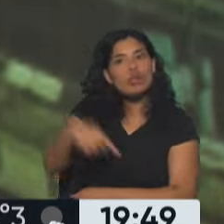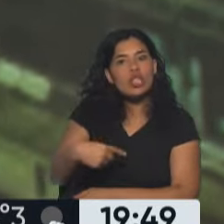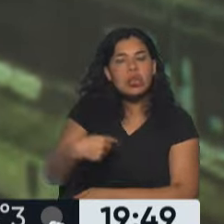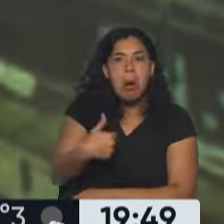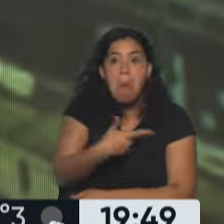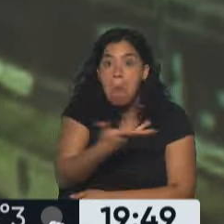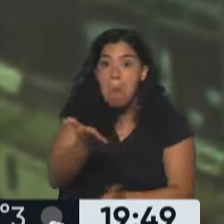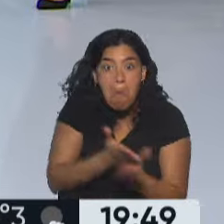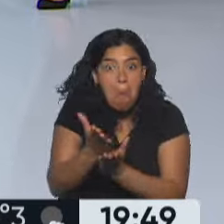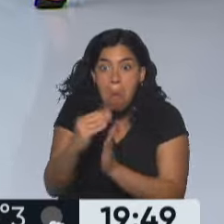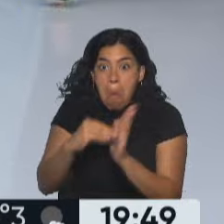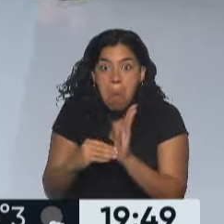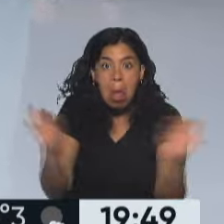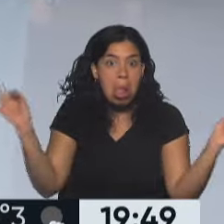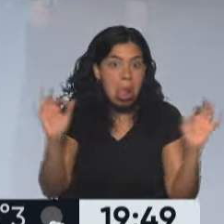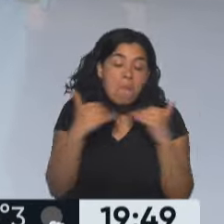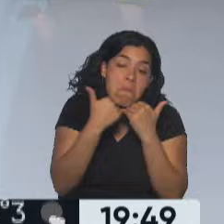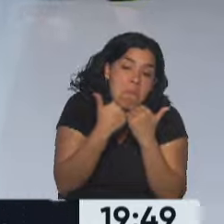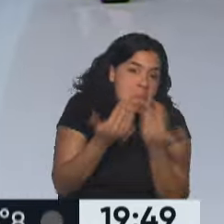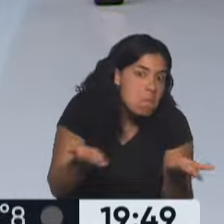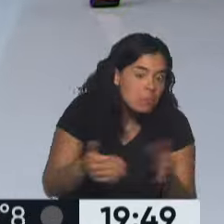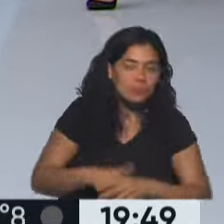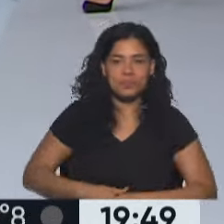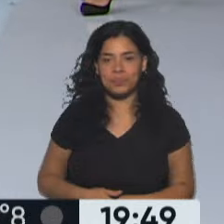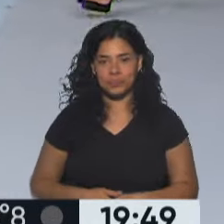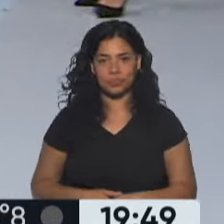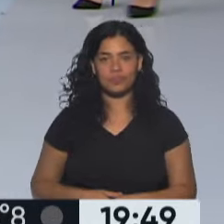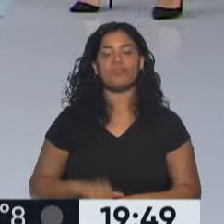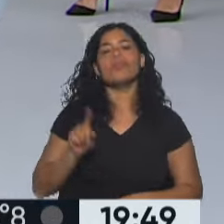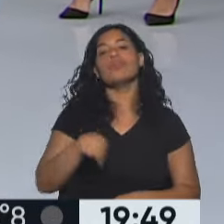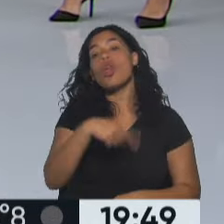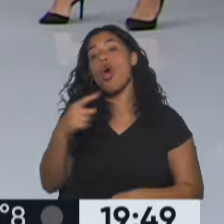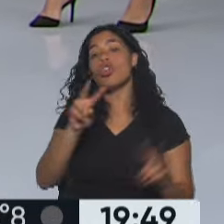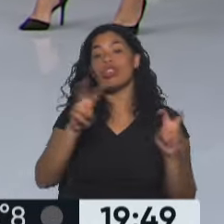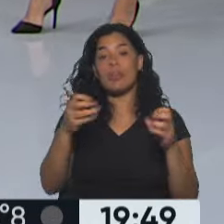están cursando. A su vez, hay otra cuestión que tiene que ver con que el